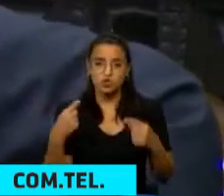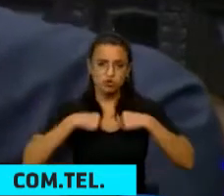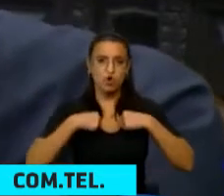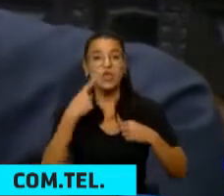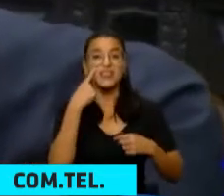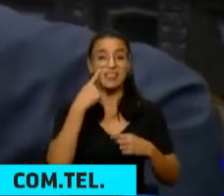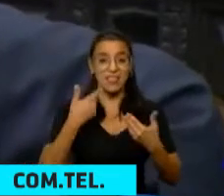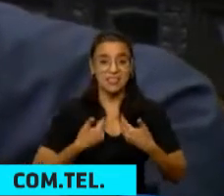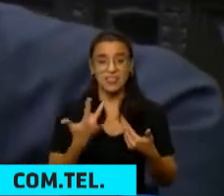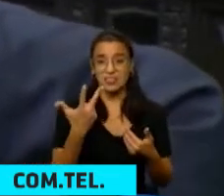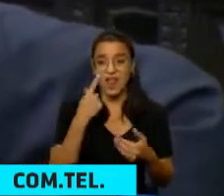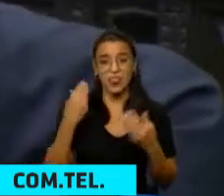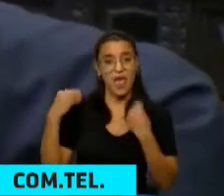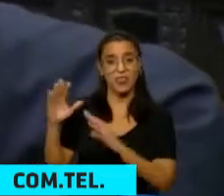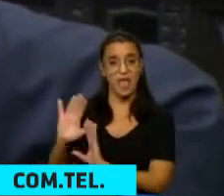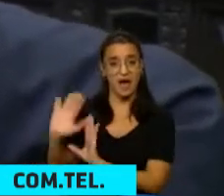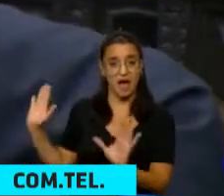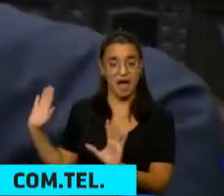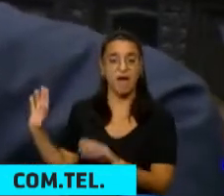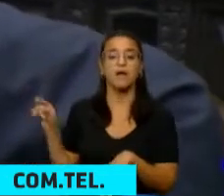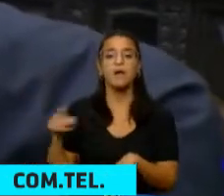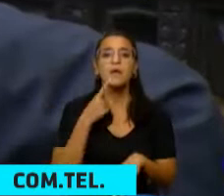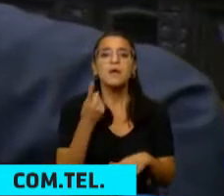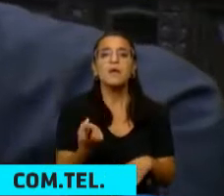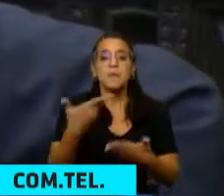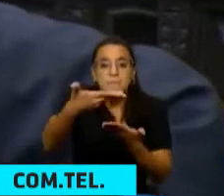sistema es Australia en el año